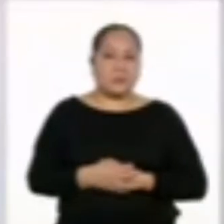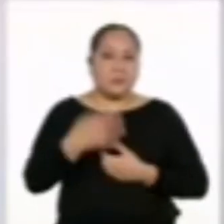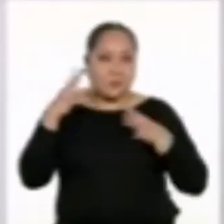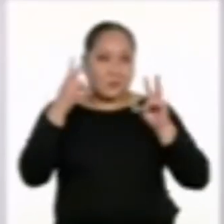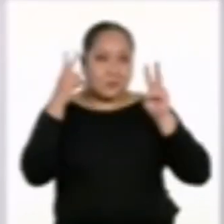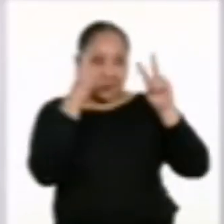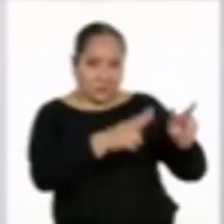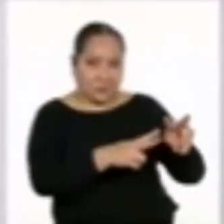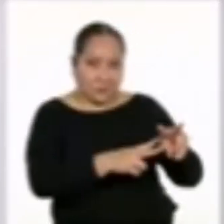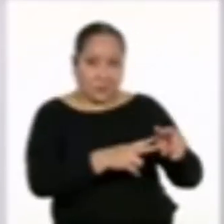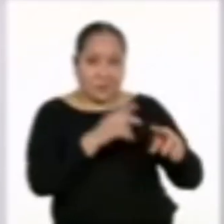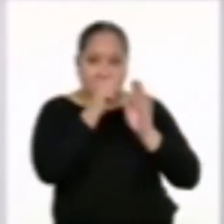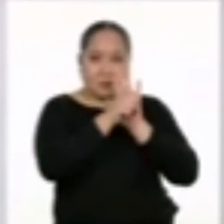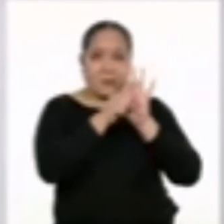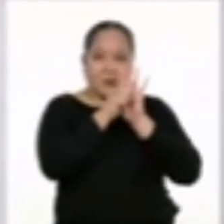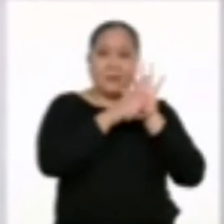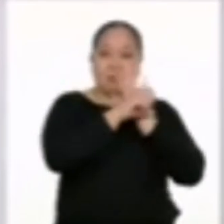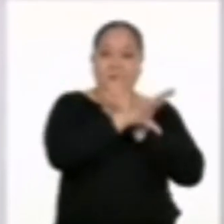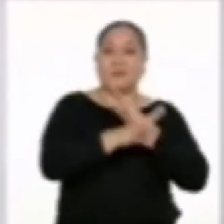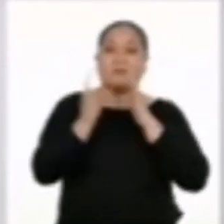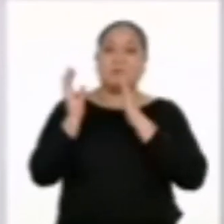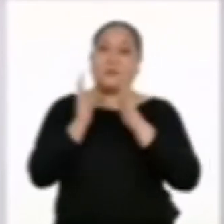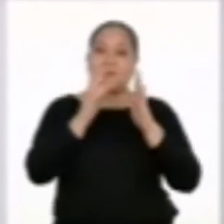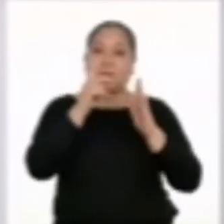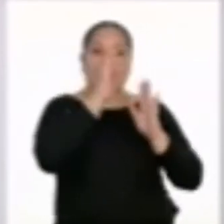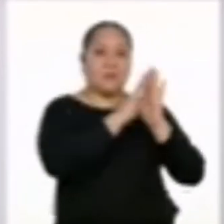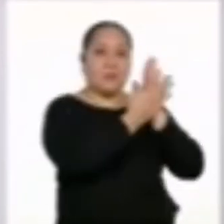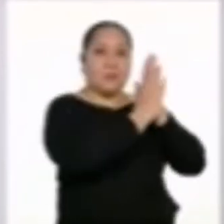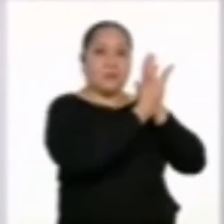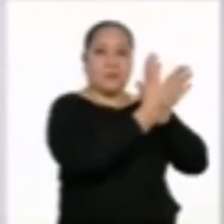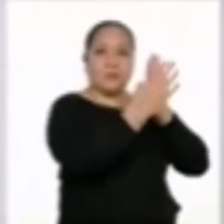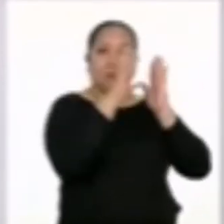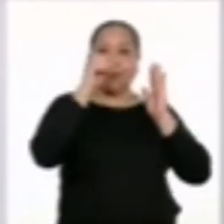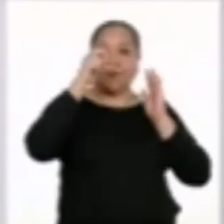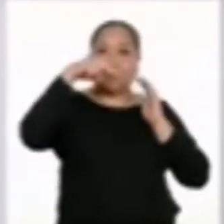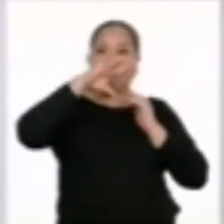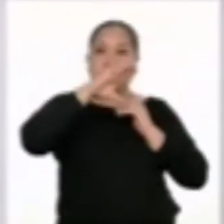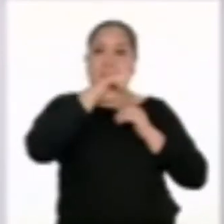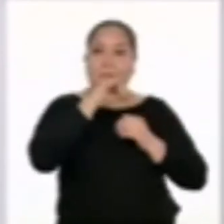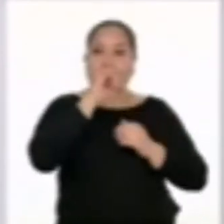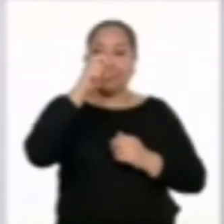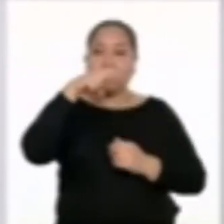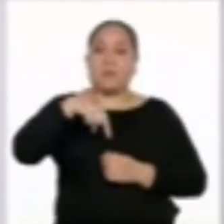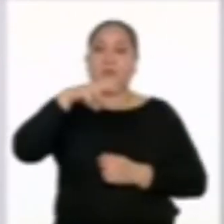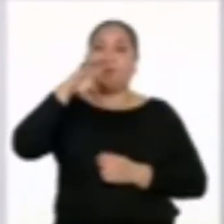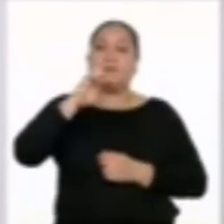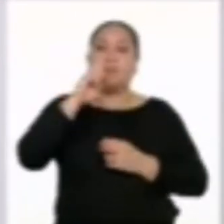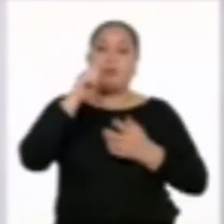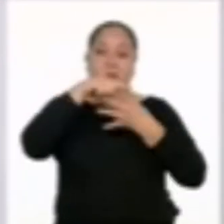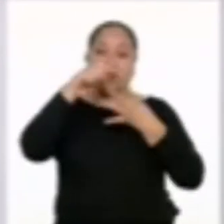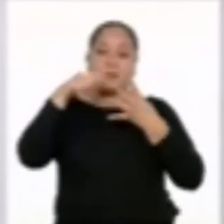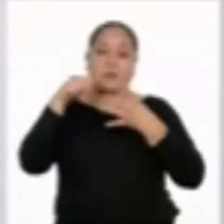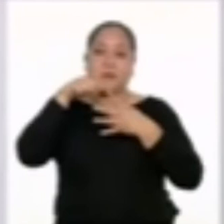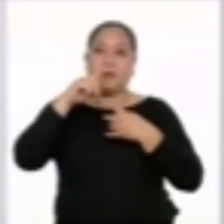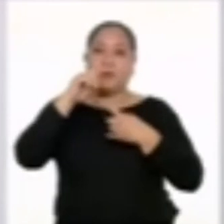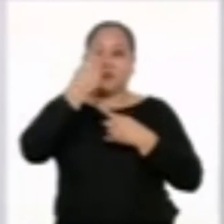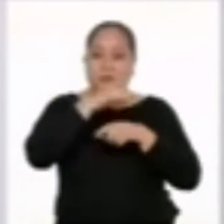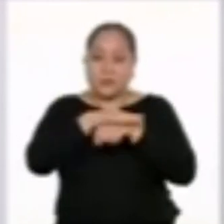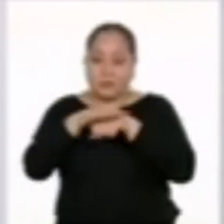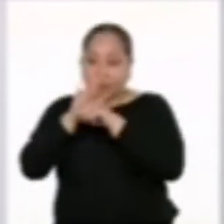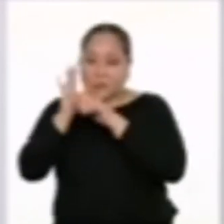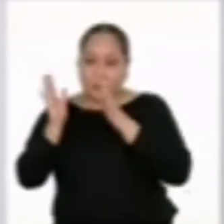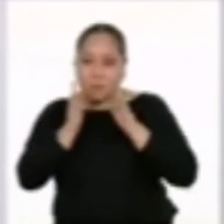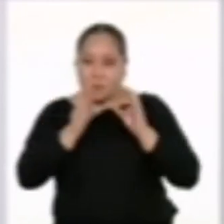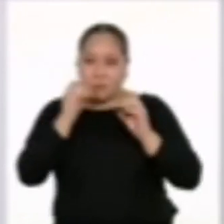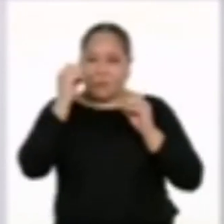Como vimos en el video, para elaborar un fanzine debemos seguir 4 pasos. Primero, planificar el